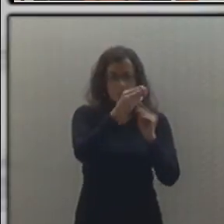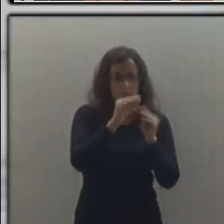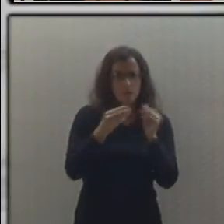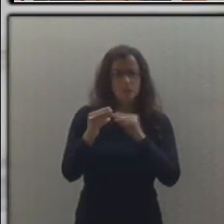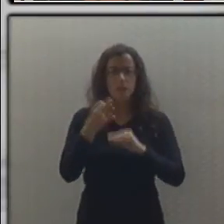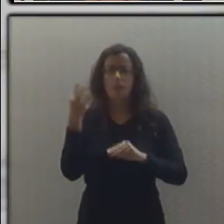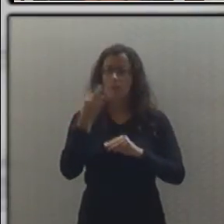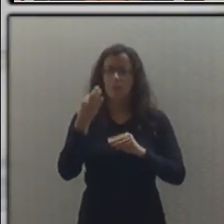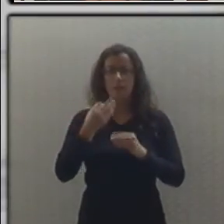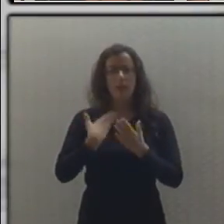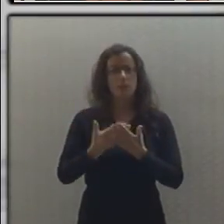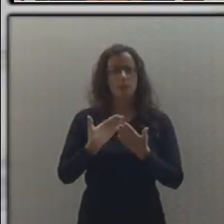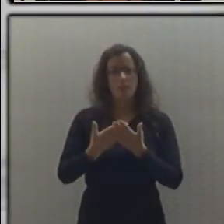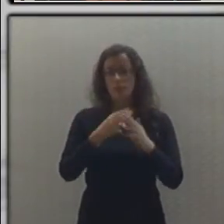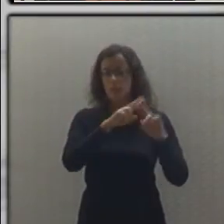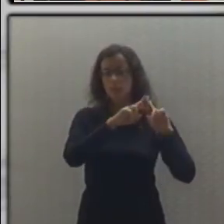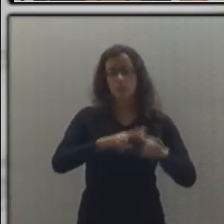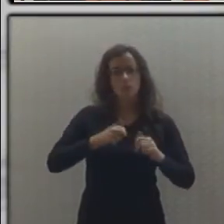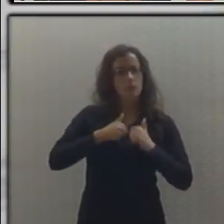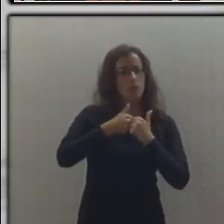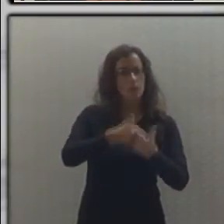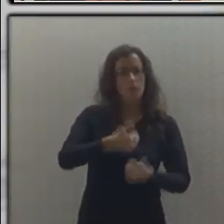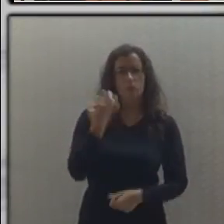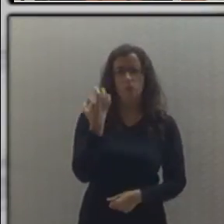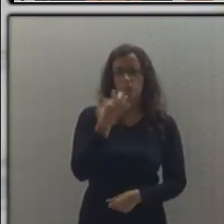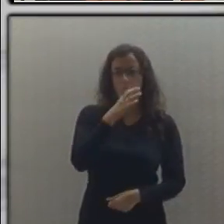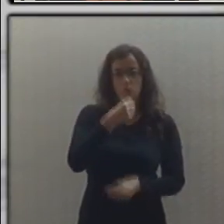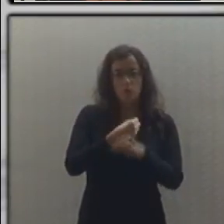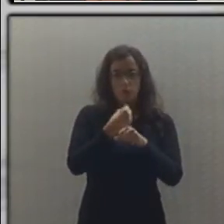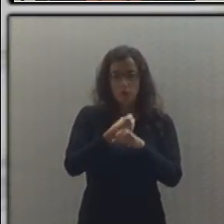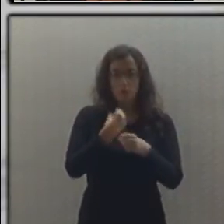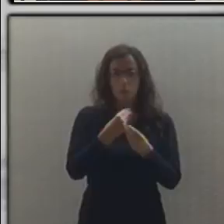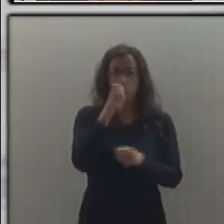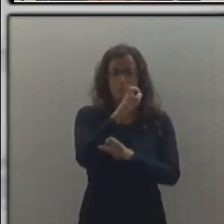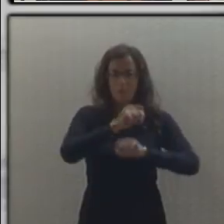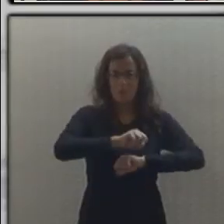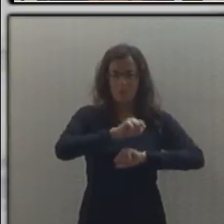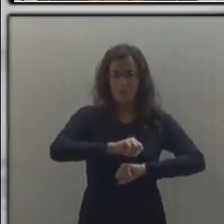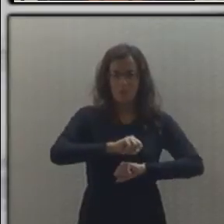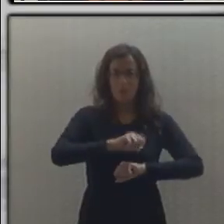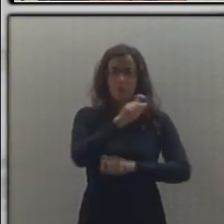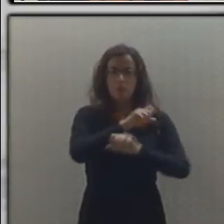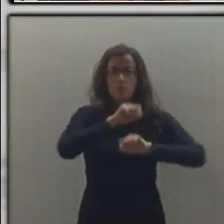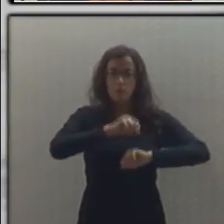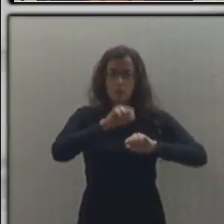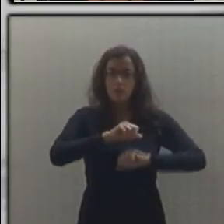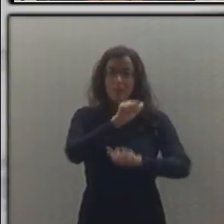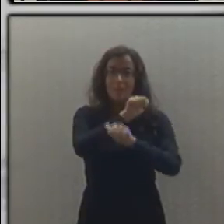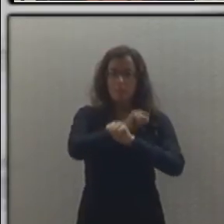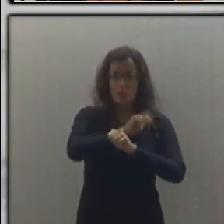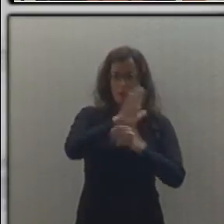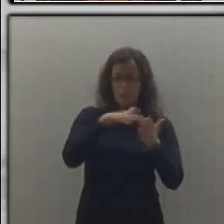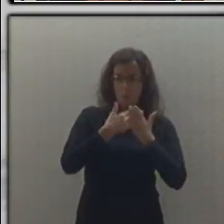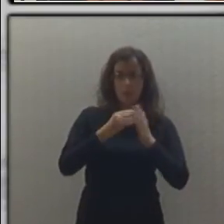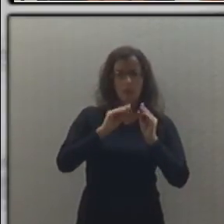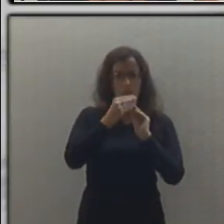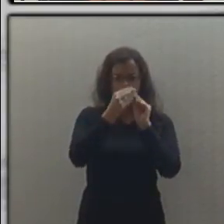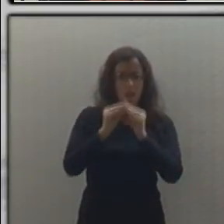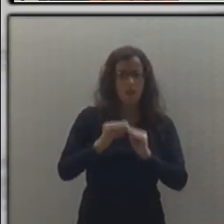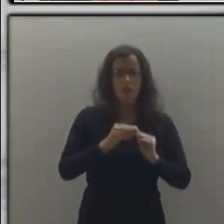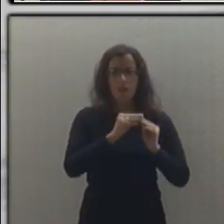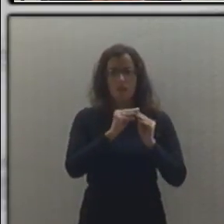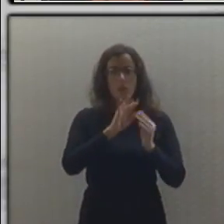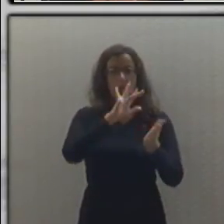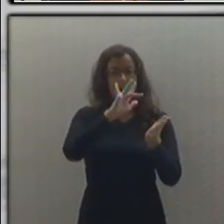de los expedientes, porque estamos trabajando con personas mayores que están esperando esta obra y desde el día de la